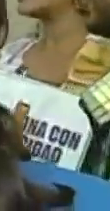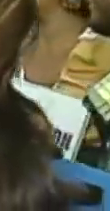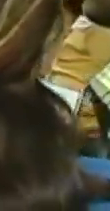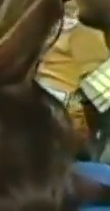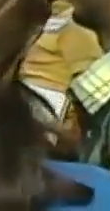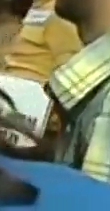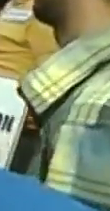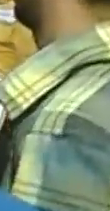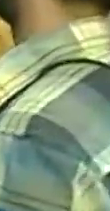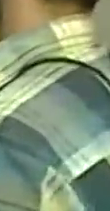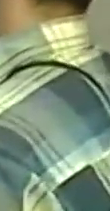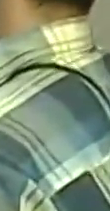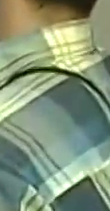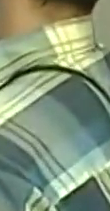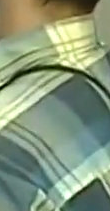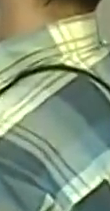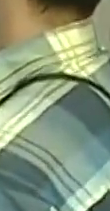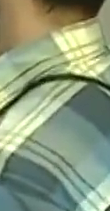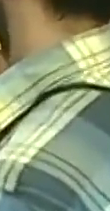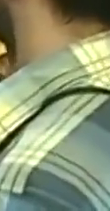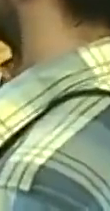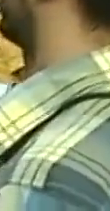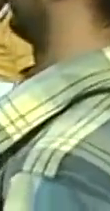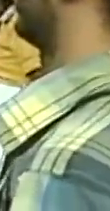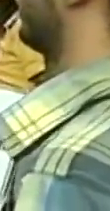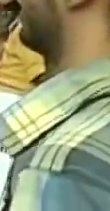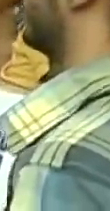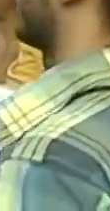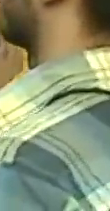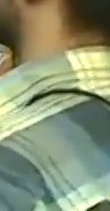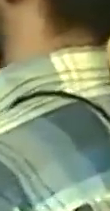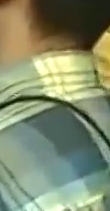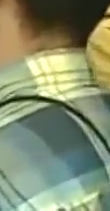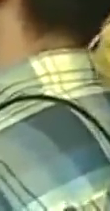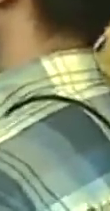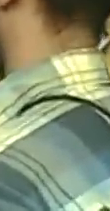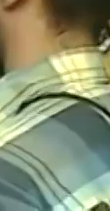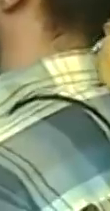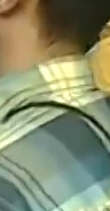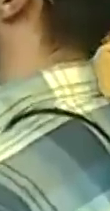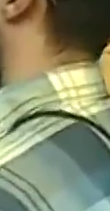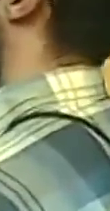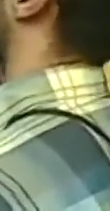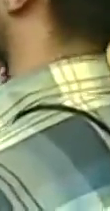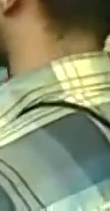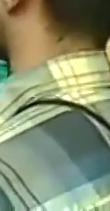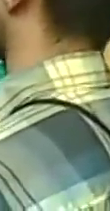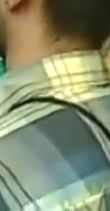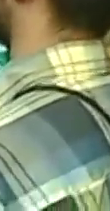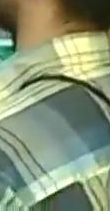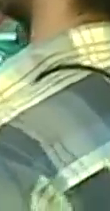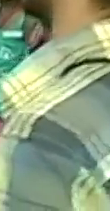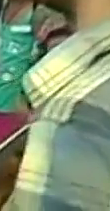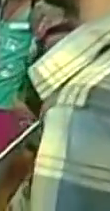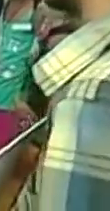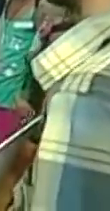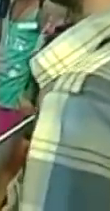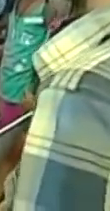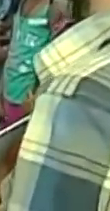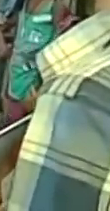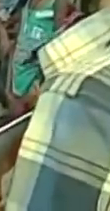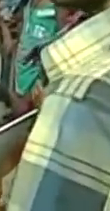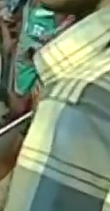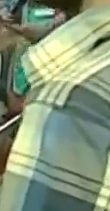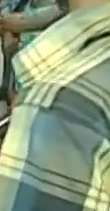la vicepresidenta ejecutiva de la República Bolivariana de Venezuela, Delcy Rodríguez. En este tiempo de paz se les da pues